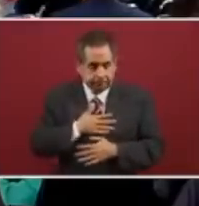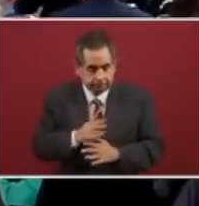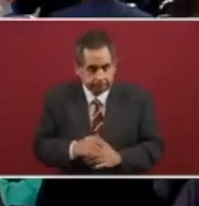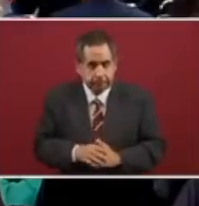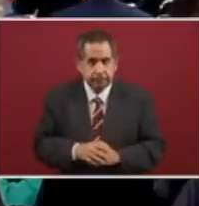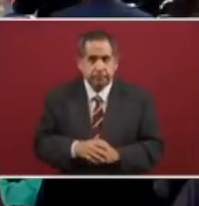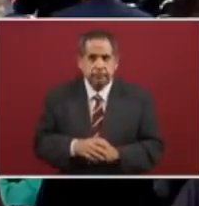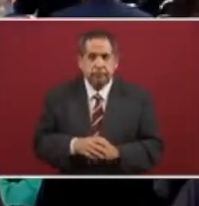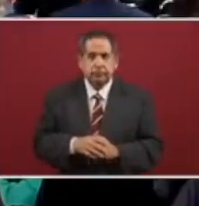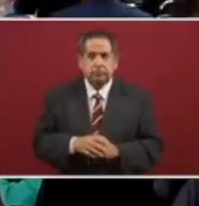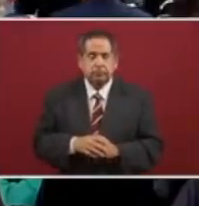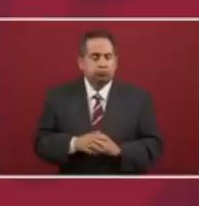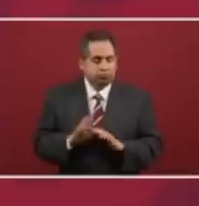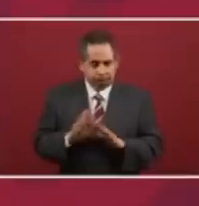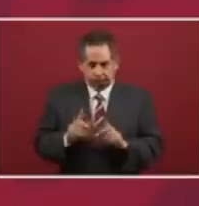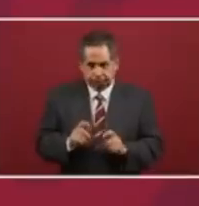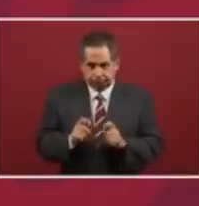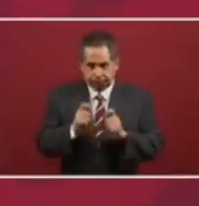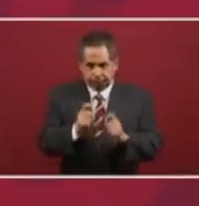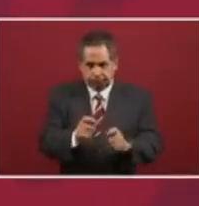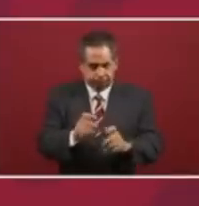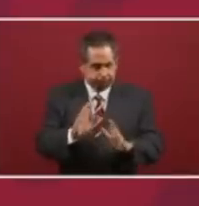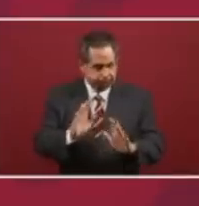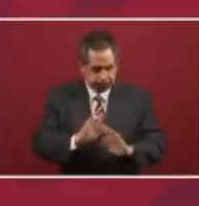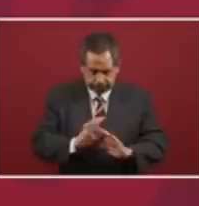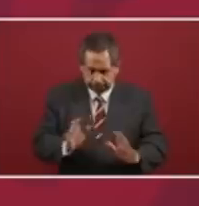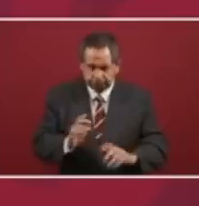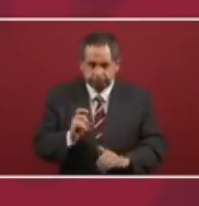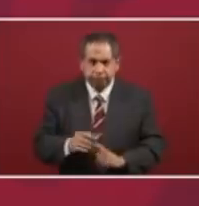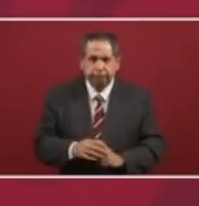entregas x